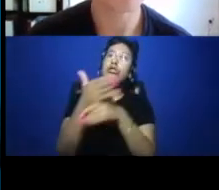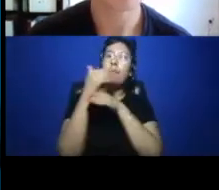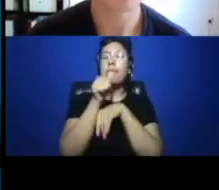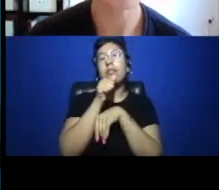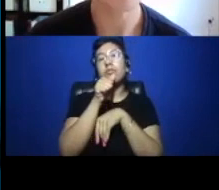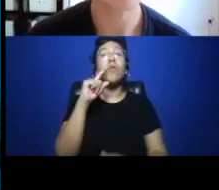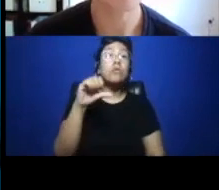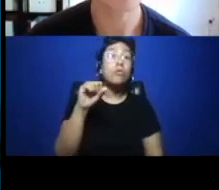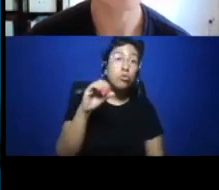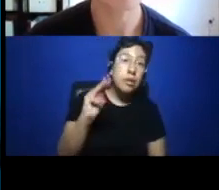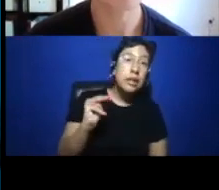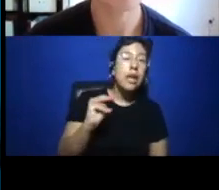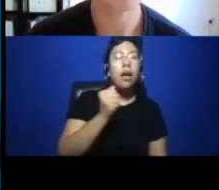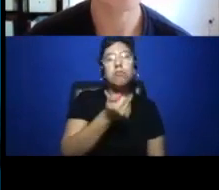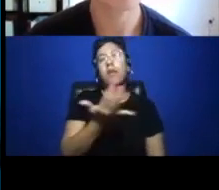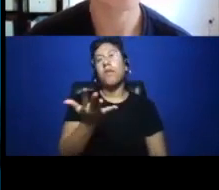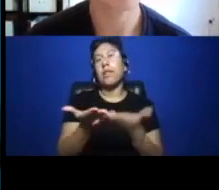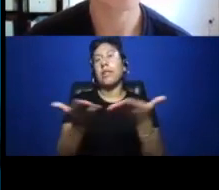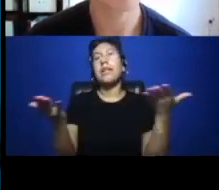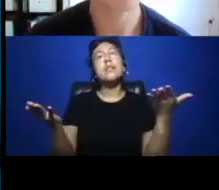hacen prácticas.